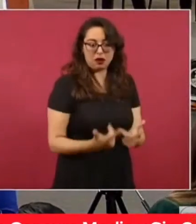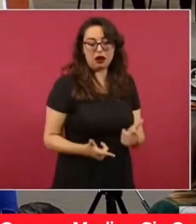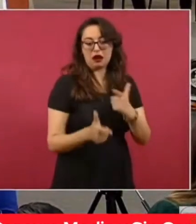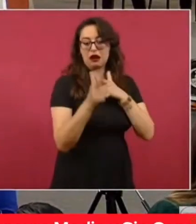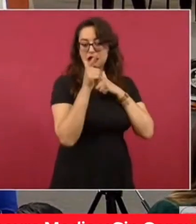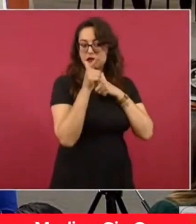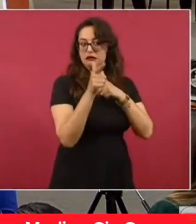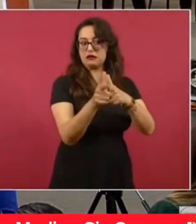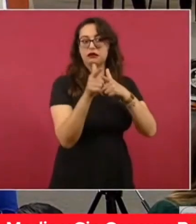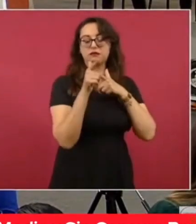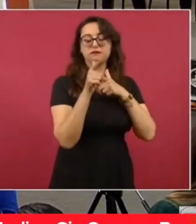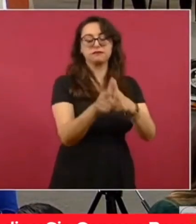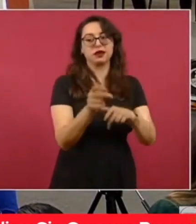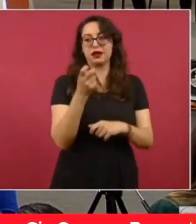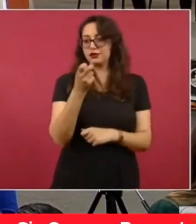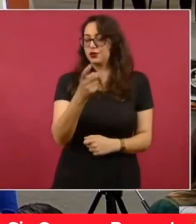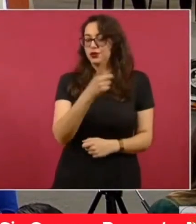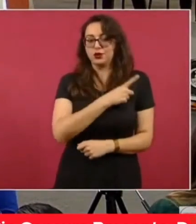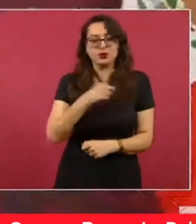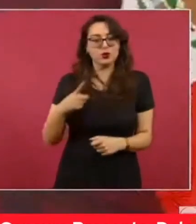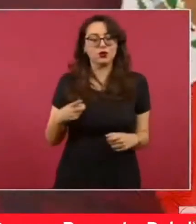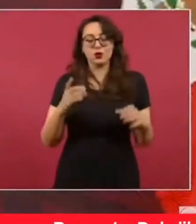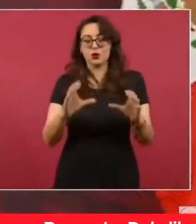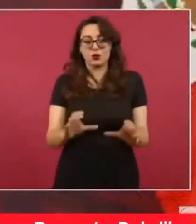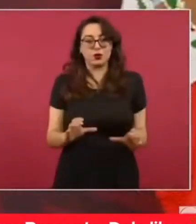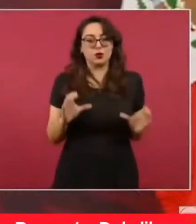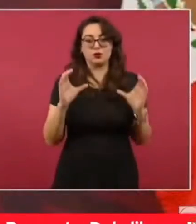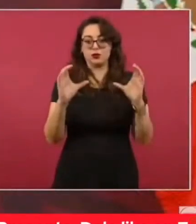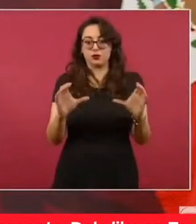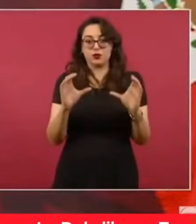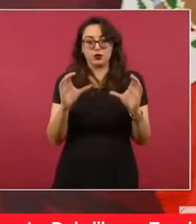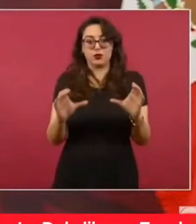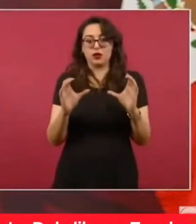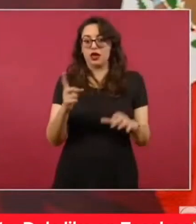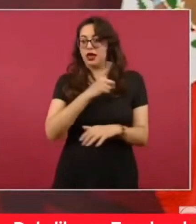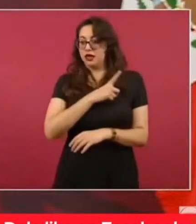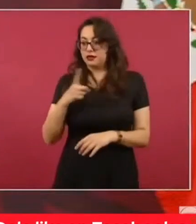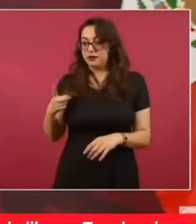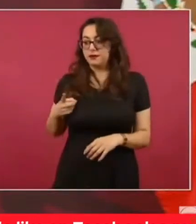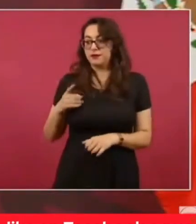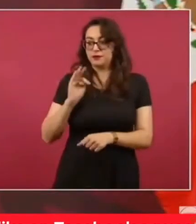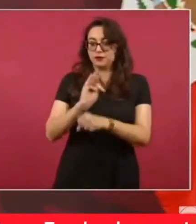lo de atrás pero tienen otros predios